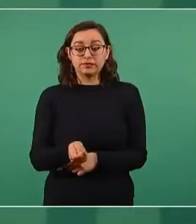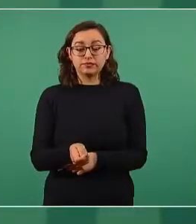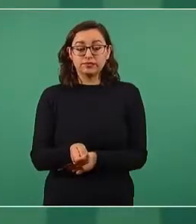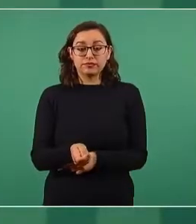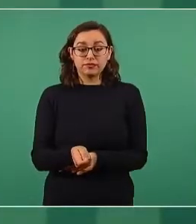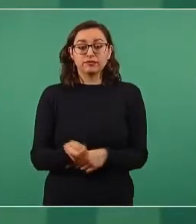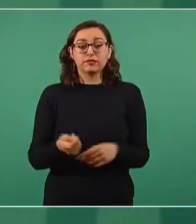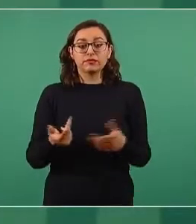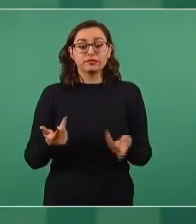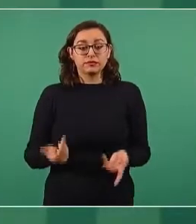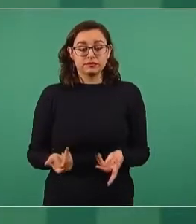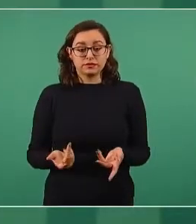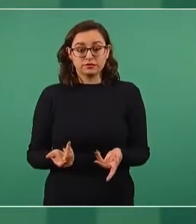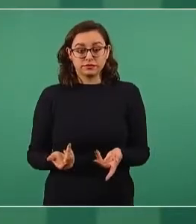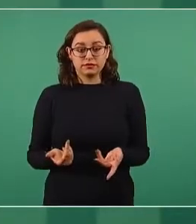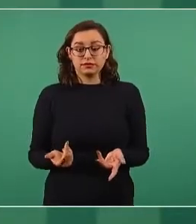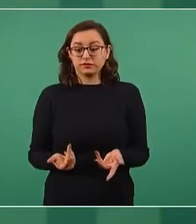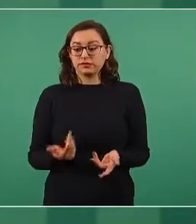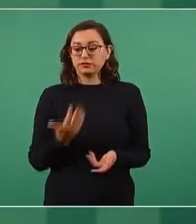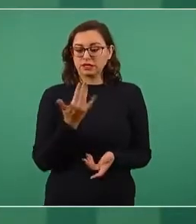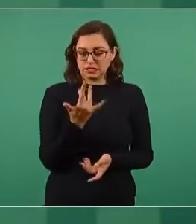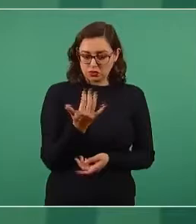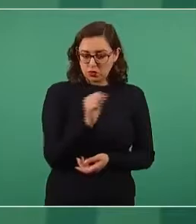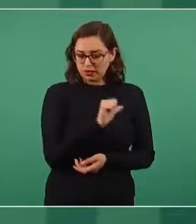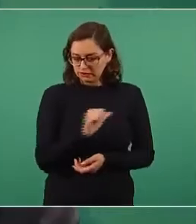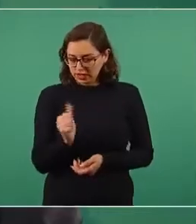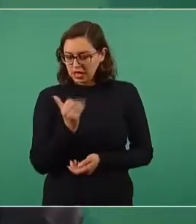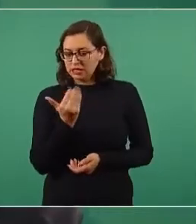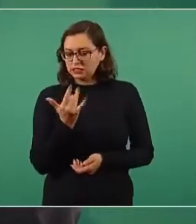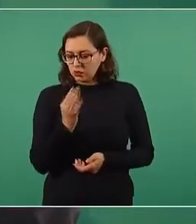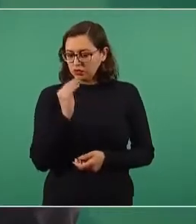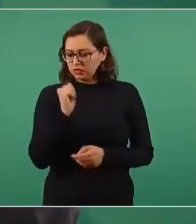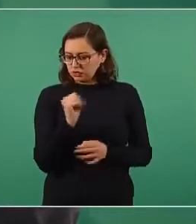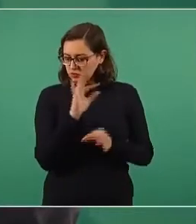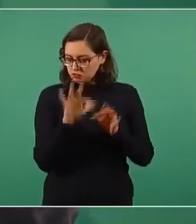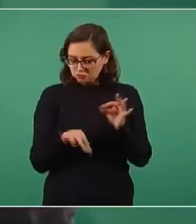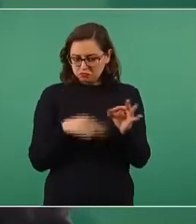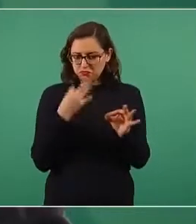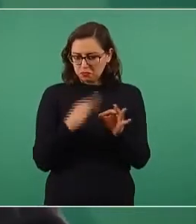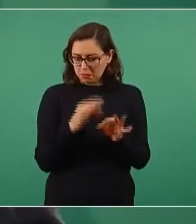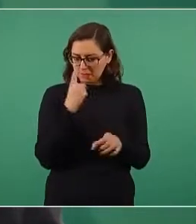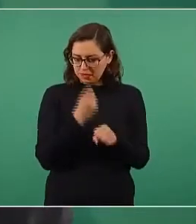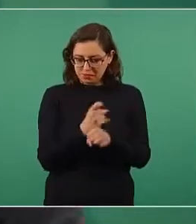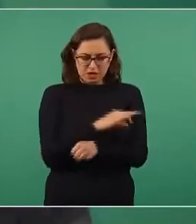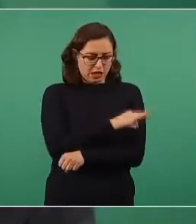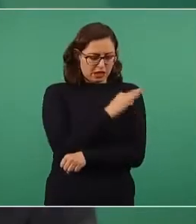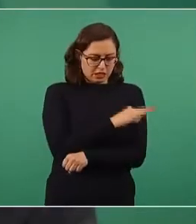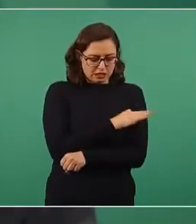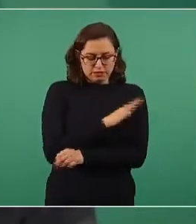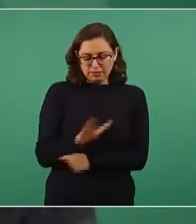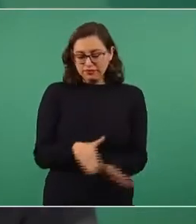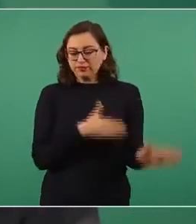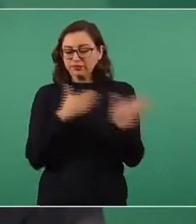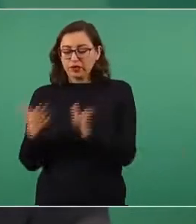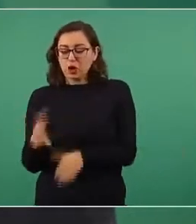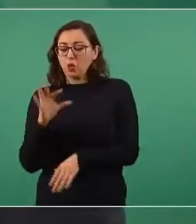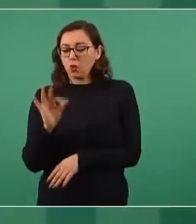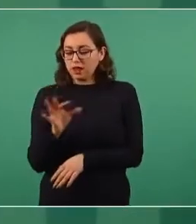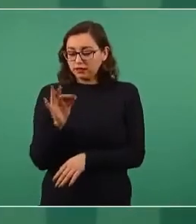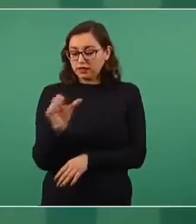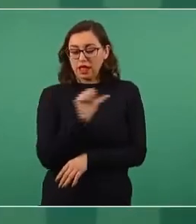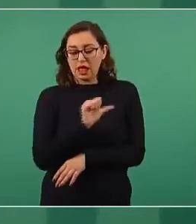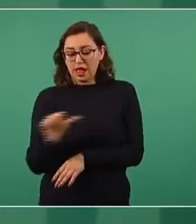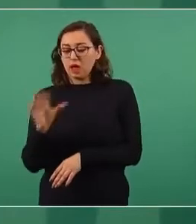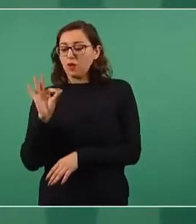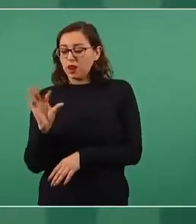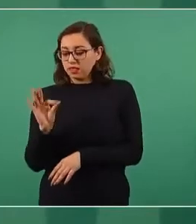anunció el presidente, de 50 a 59, terminar la primera dosis, así como de 40 a